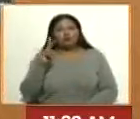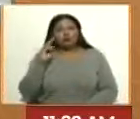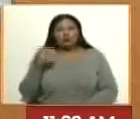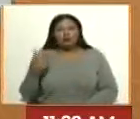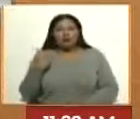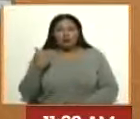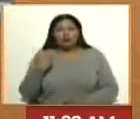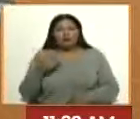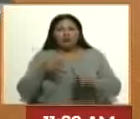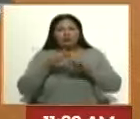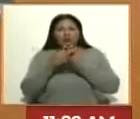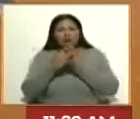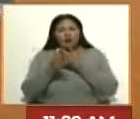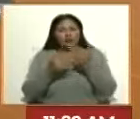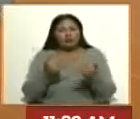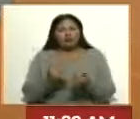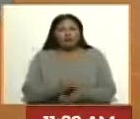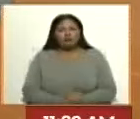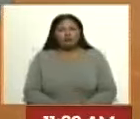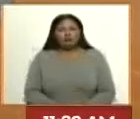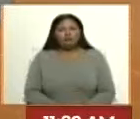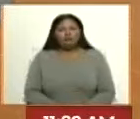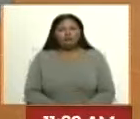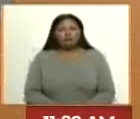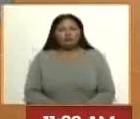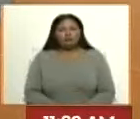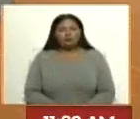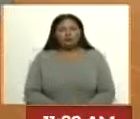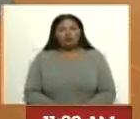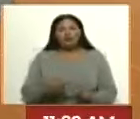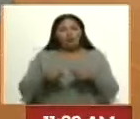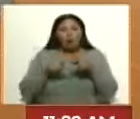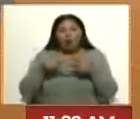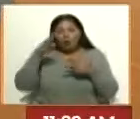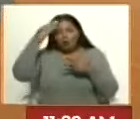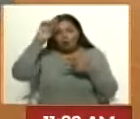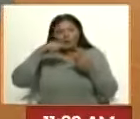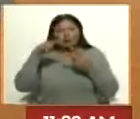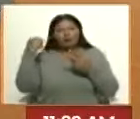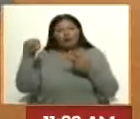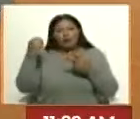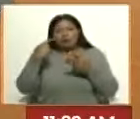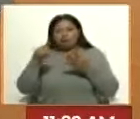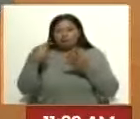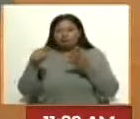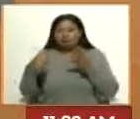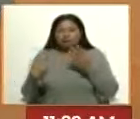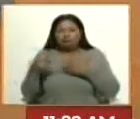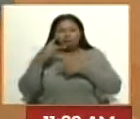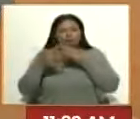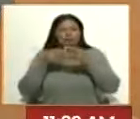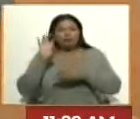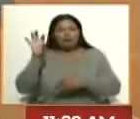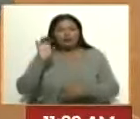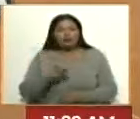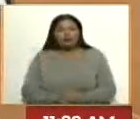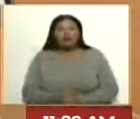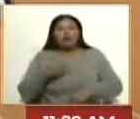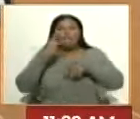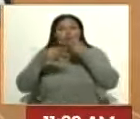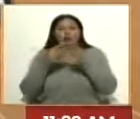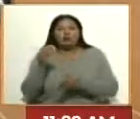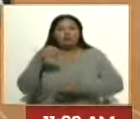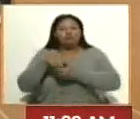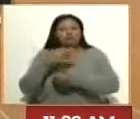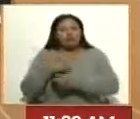coercitivas unilaterales, también las padece Cuba, Nicaragua, y esto es parte pues de una política neocolonial.